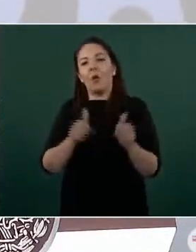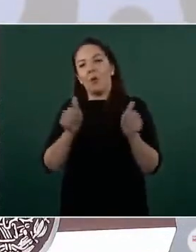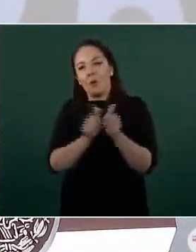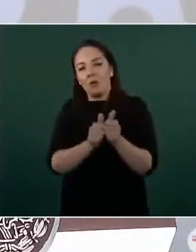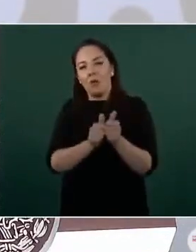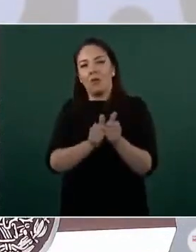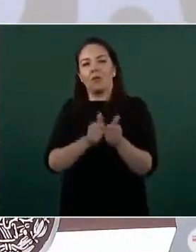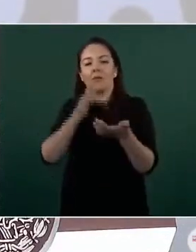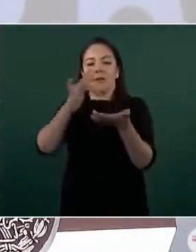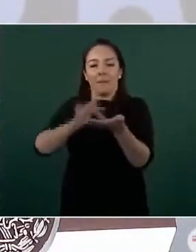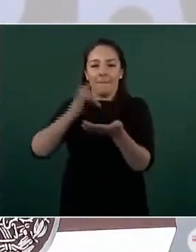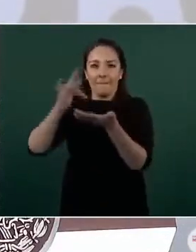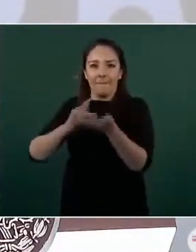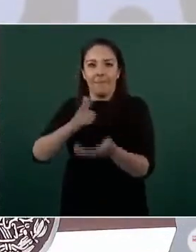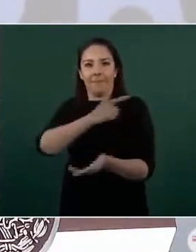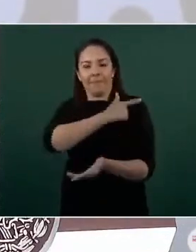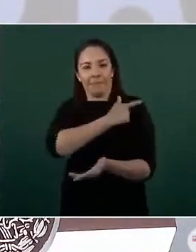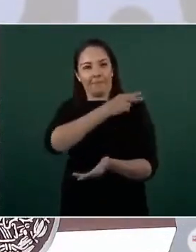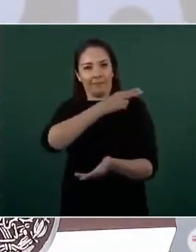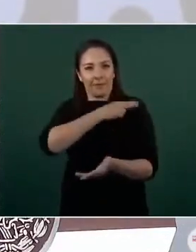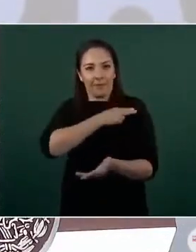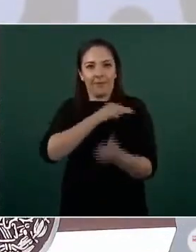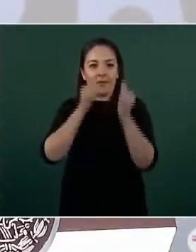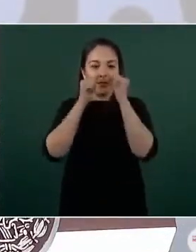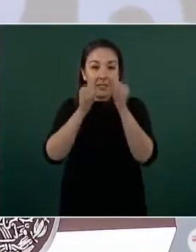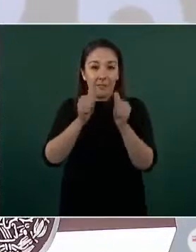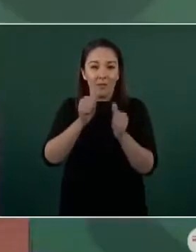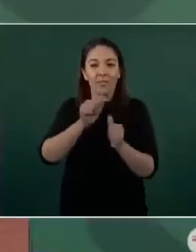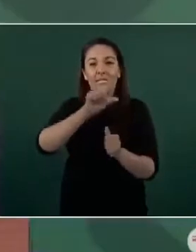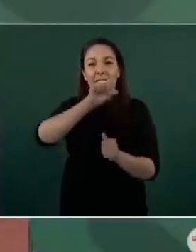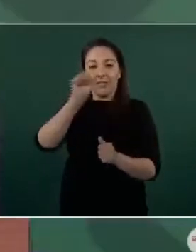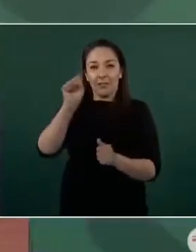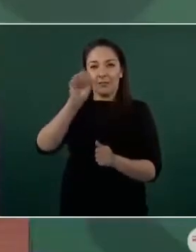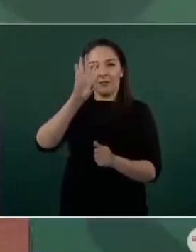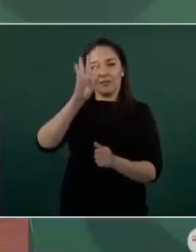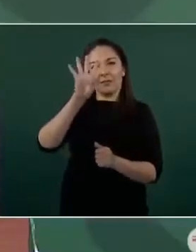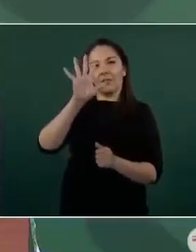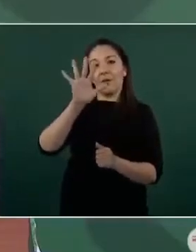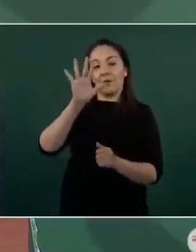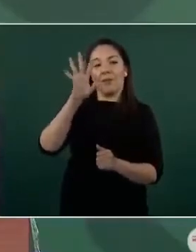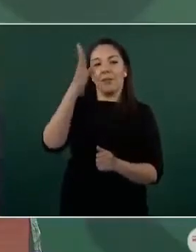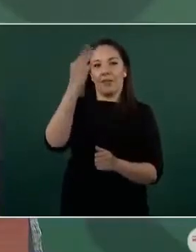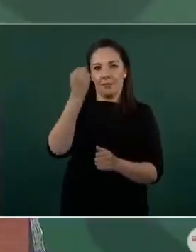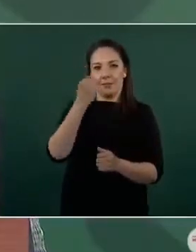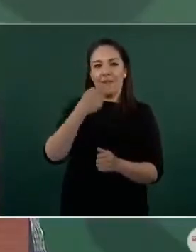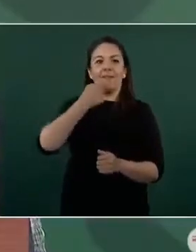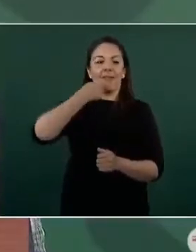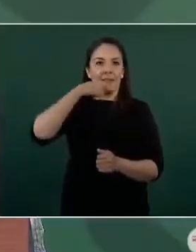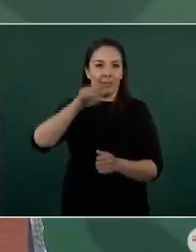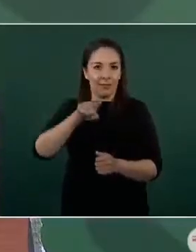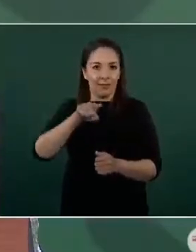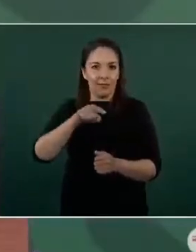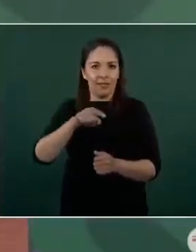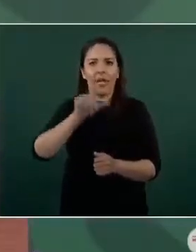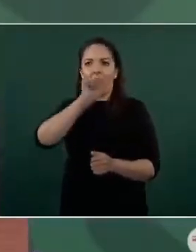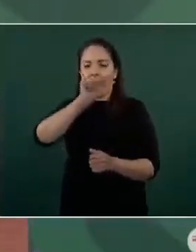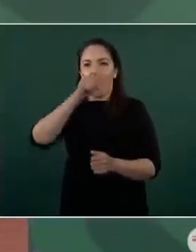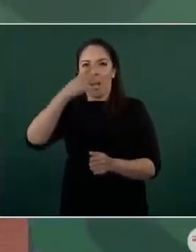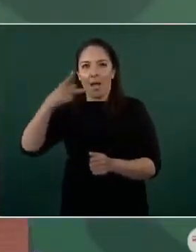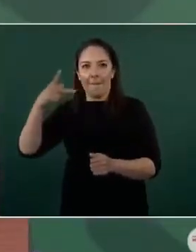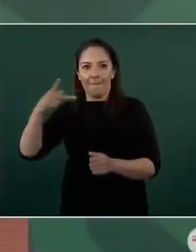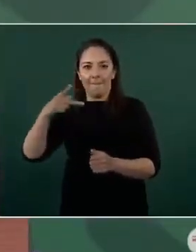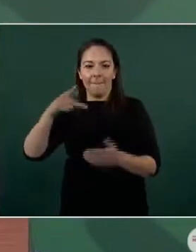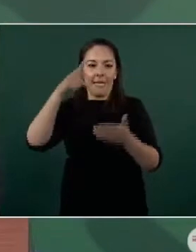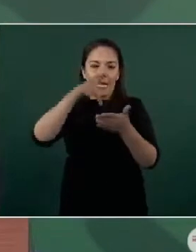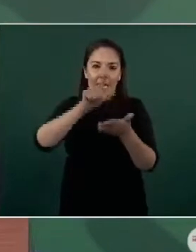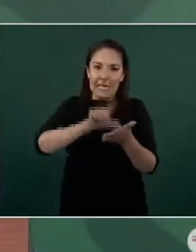Nacional, atendimos 159 denuncias presentadas a través de la app Litro por Litro, que sigue